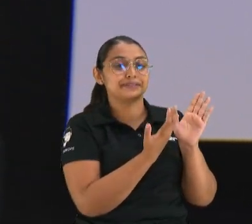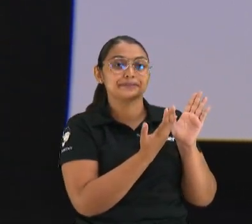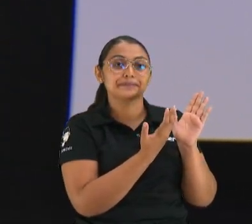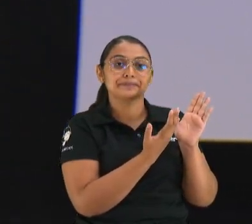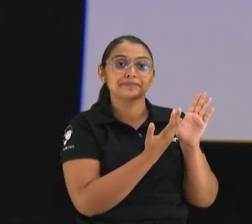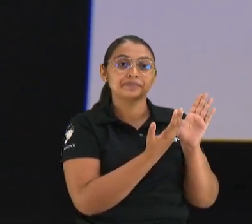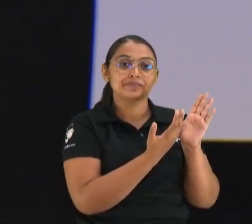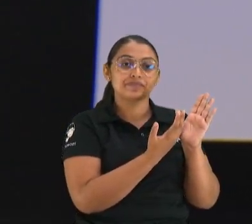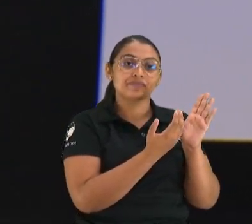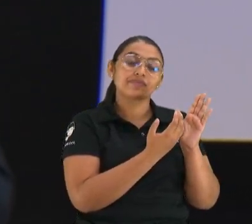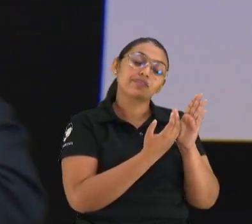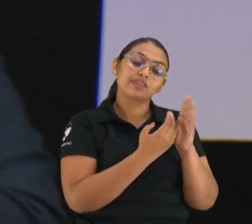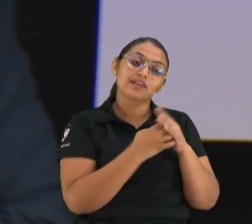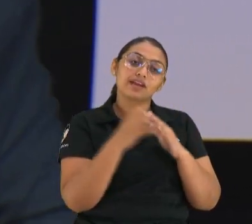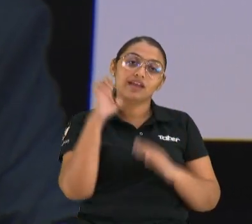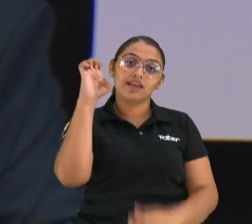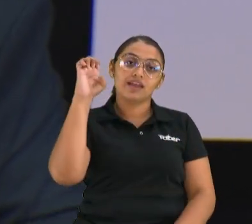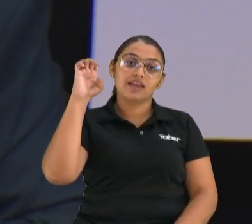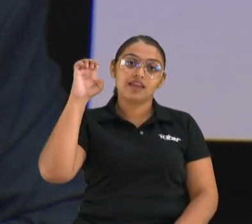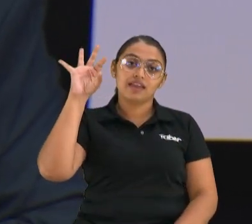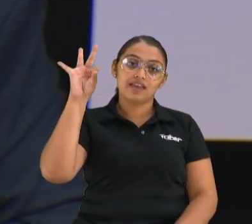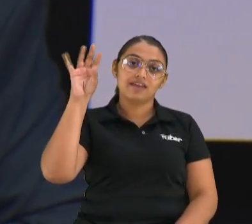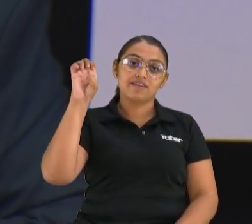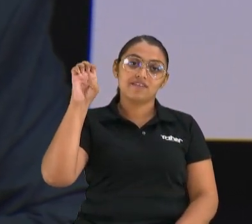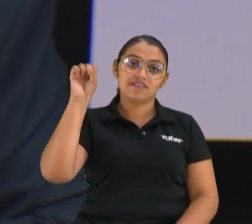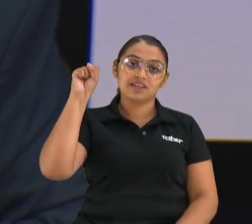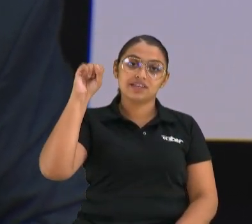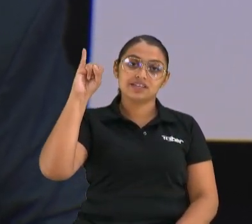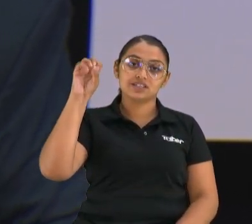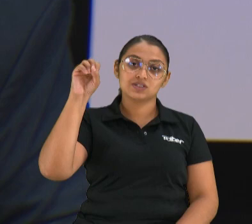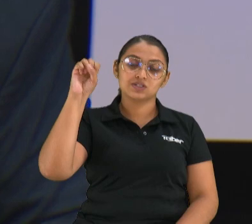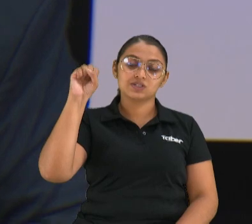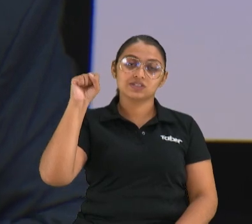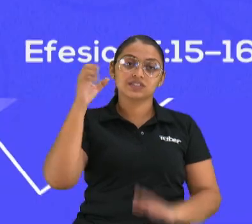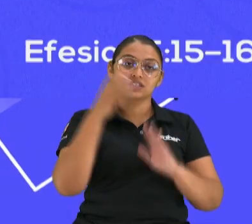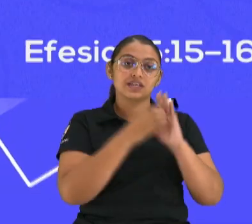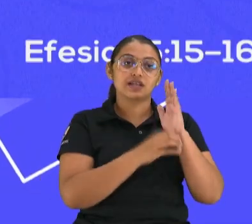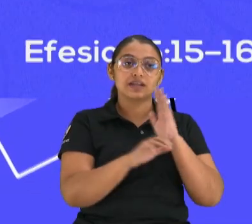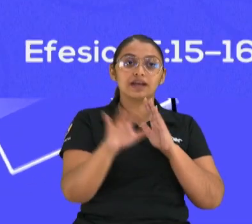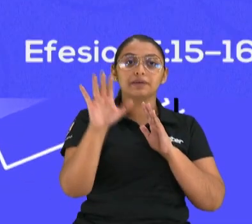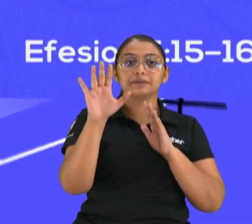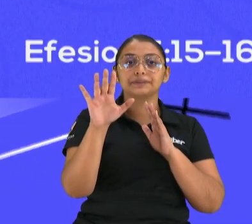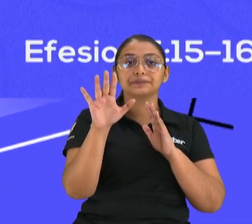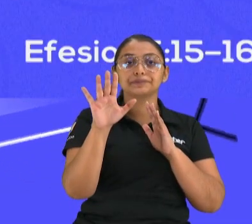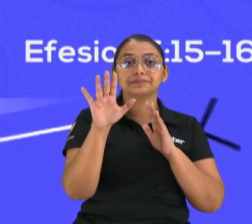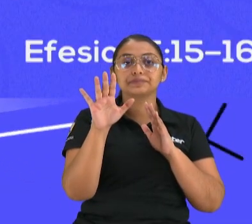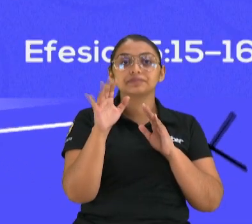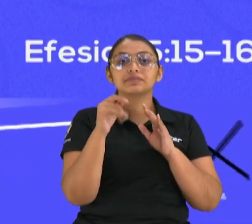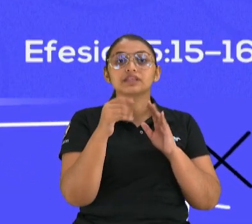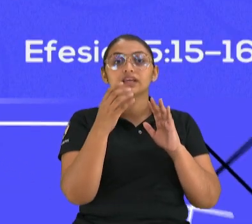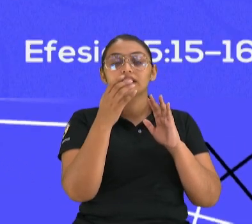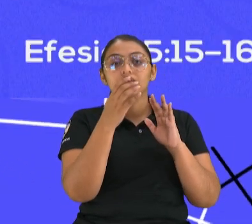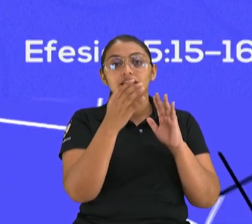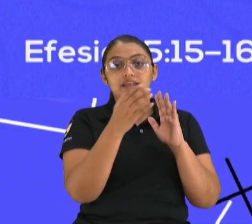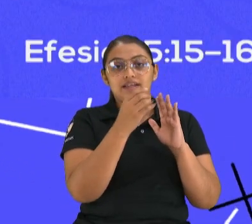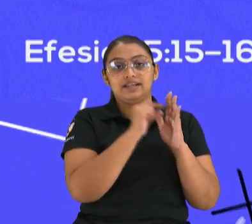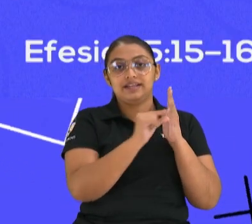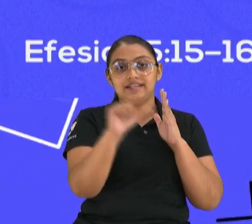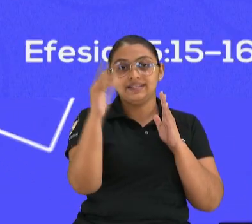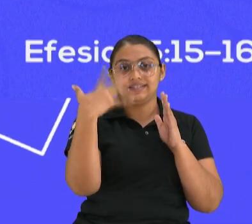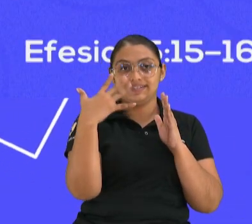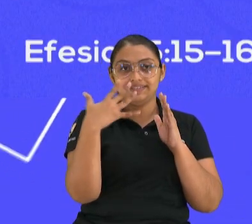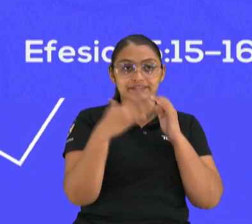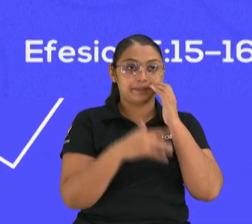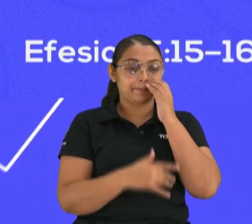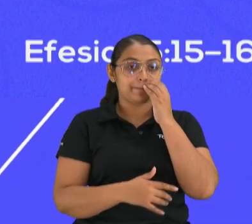efesios capítulo 5 versículos 15 16 Mira pues con diligencia como andéis no como chavorrucos no no dice así verdad